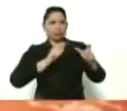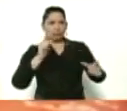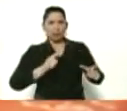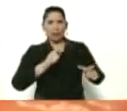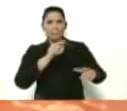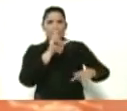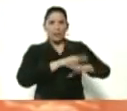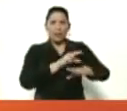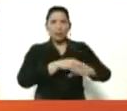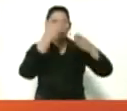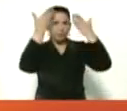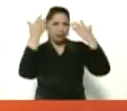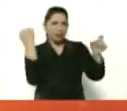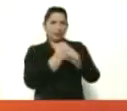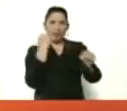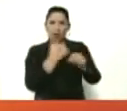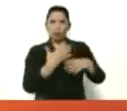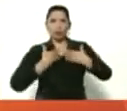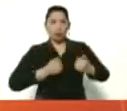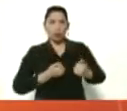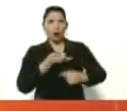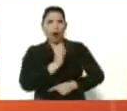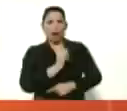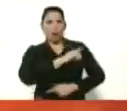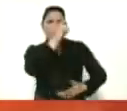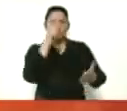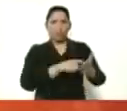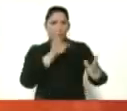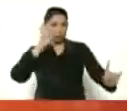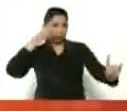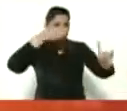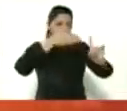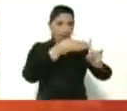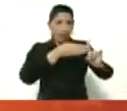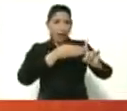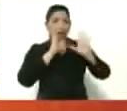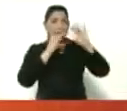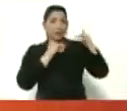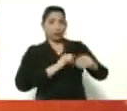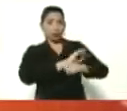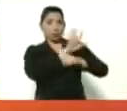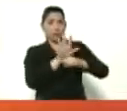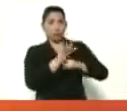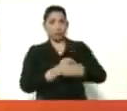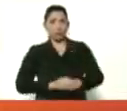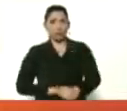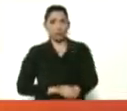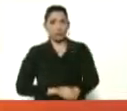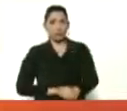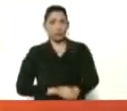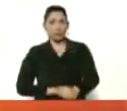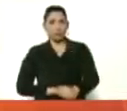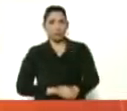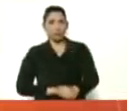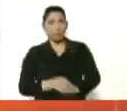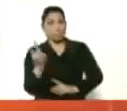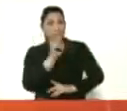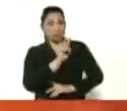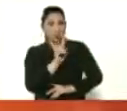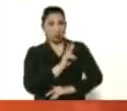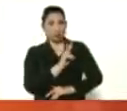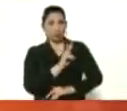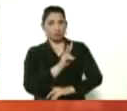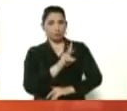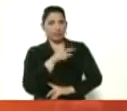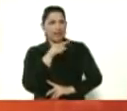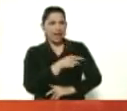médicos, enfermeras, trabajadores de salud que están completamente abocados a la pandemia por COVID-19 en Venezuela.